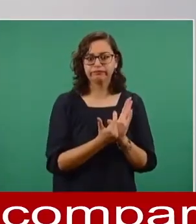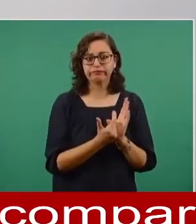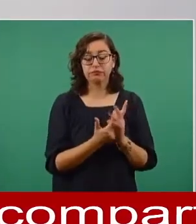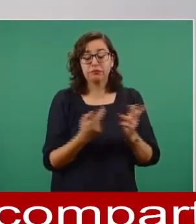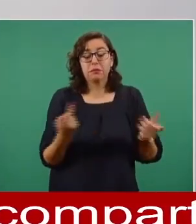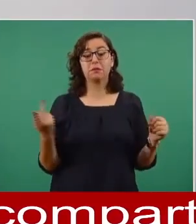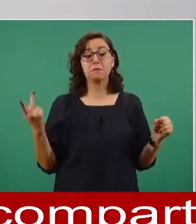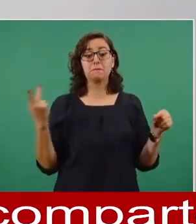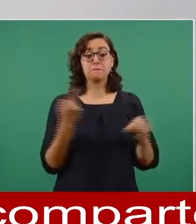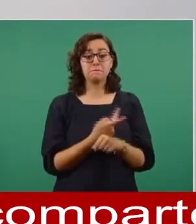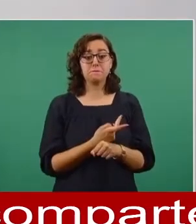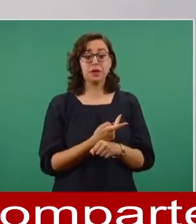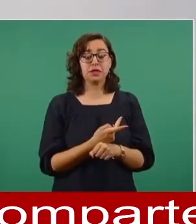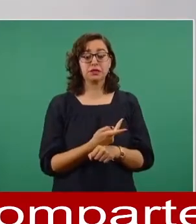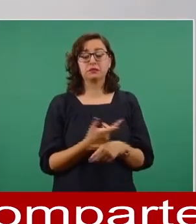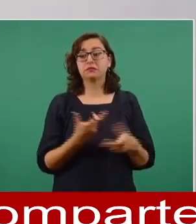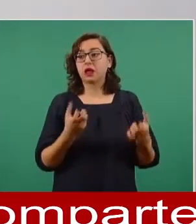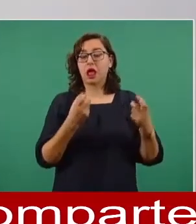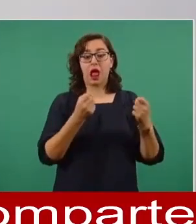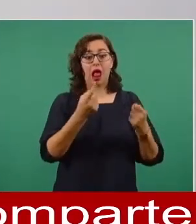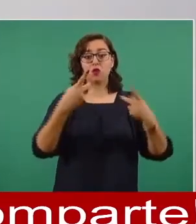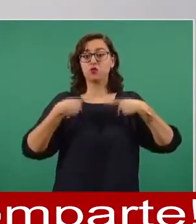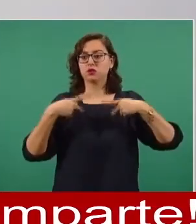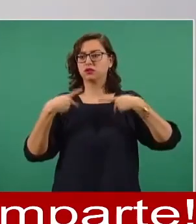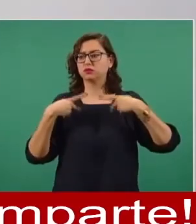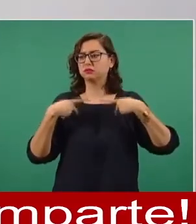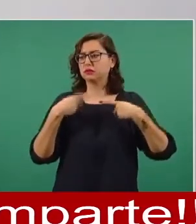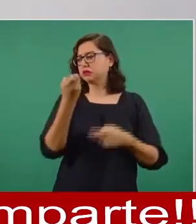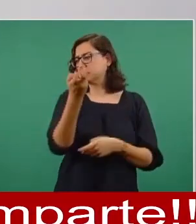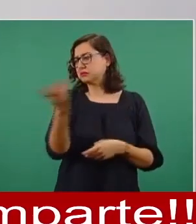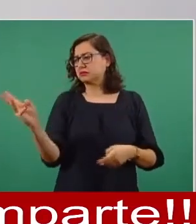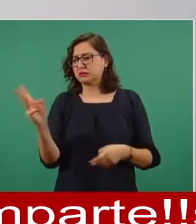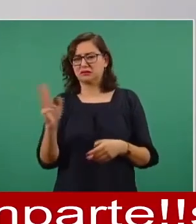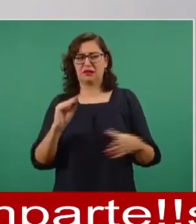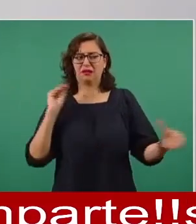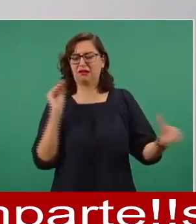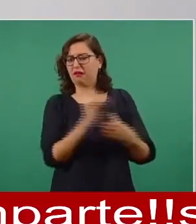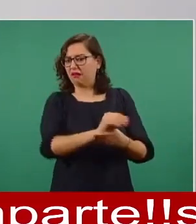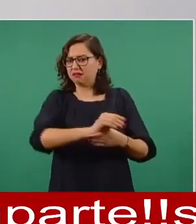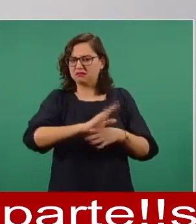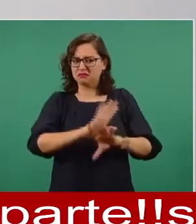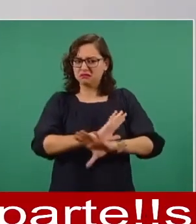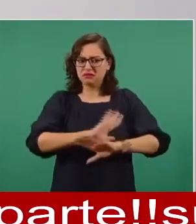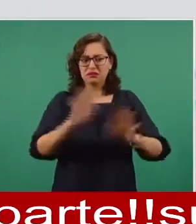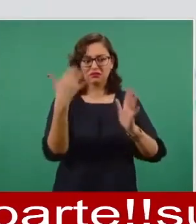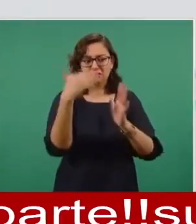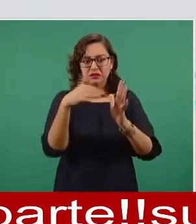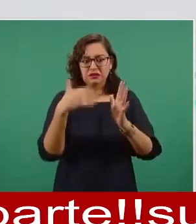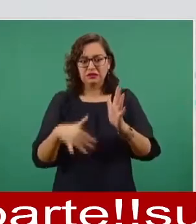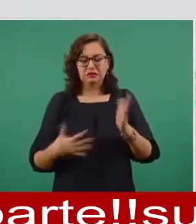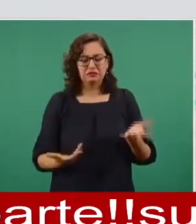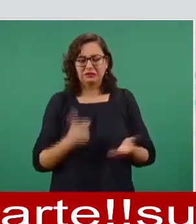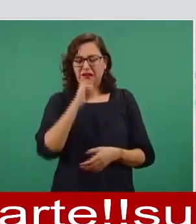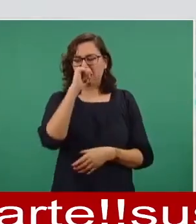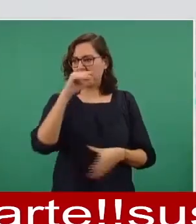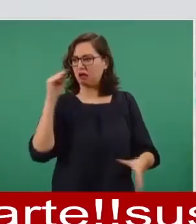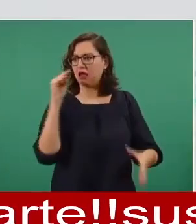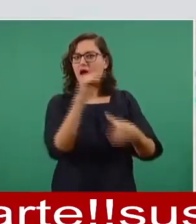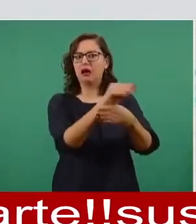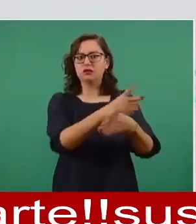los leen, los dueños de los periódicos les dicen ya no te puedo pagar